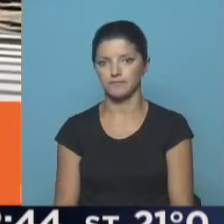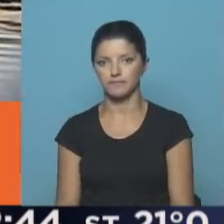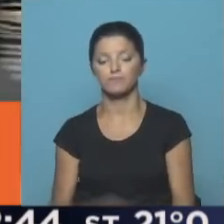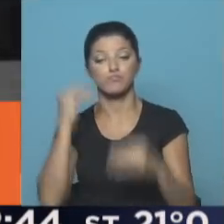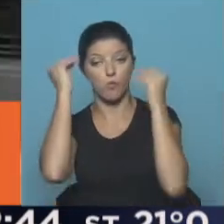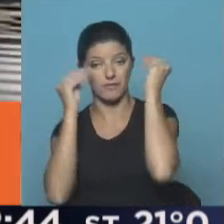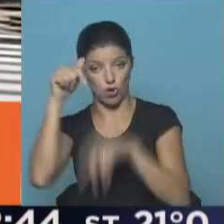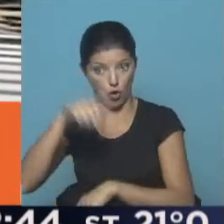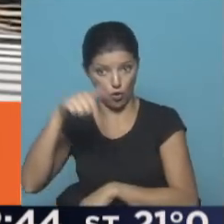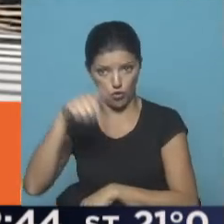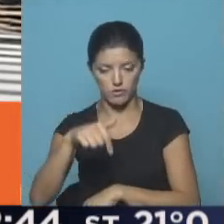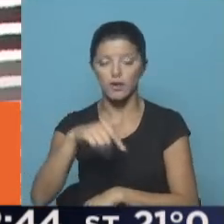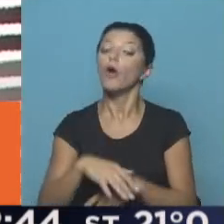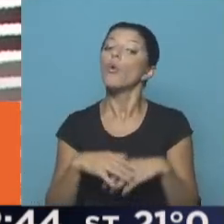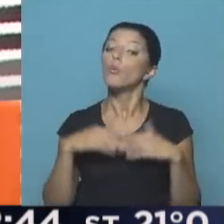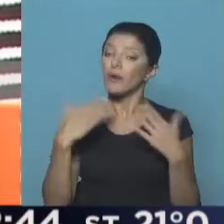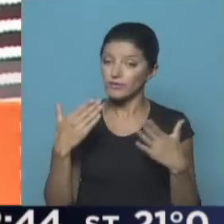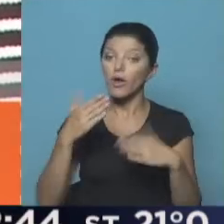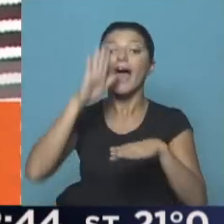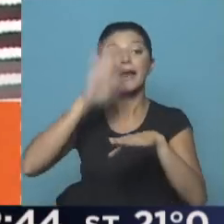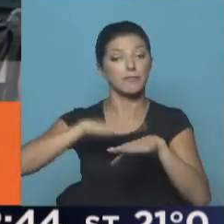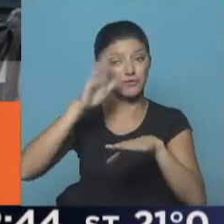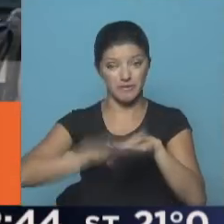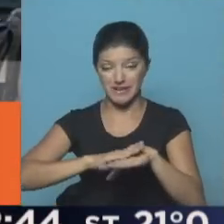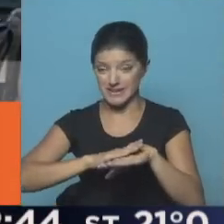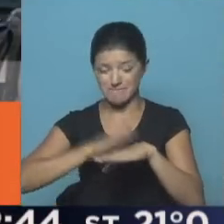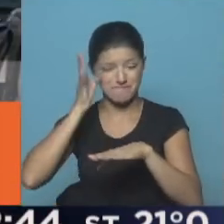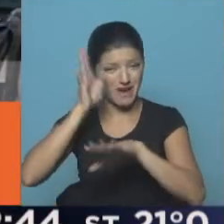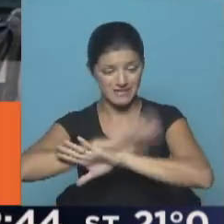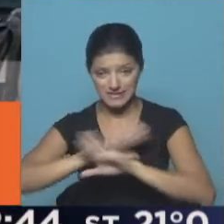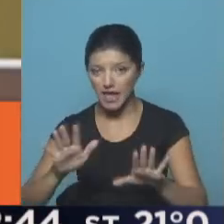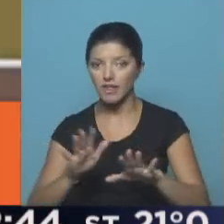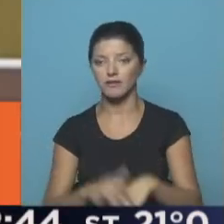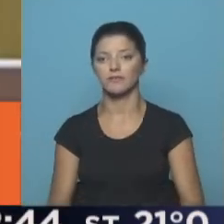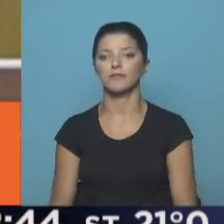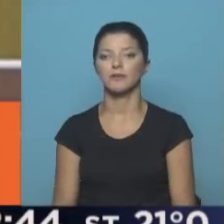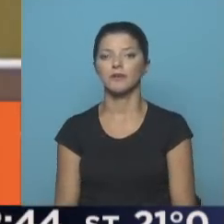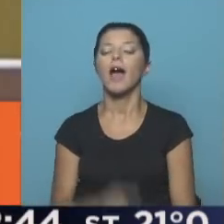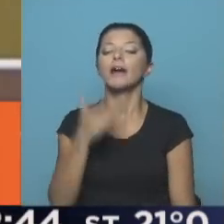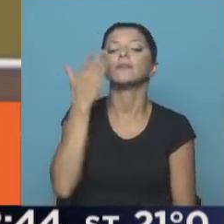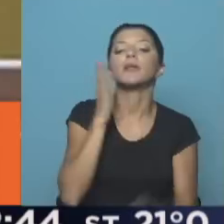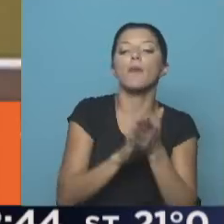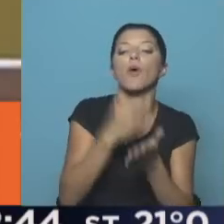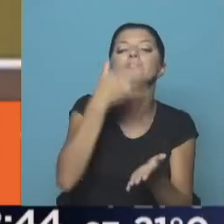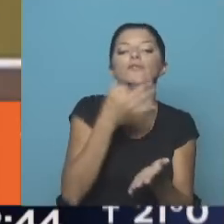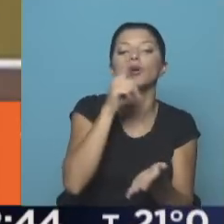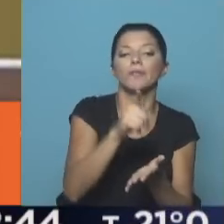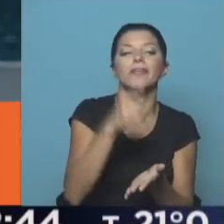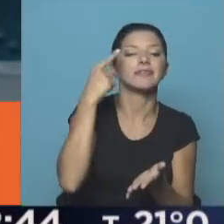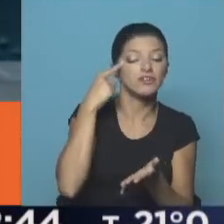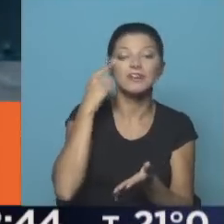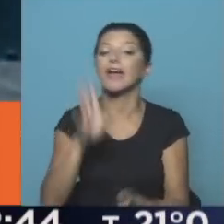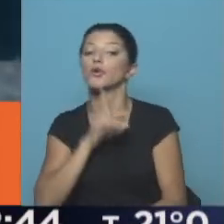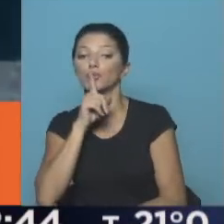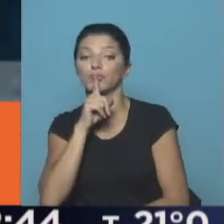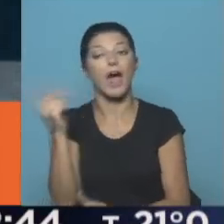el presente, ¿no? Por eso es tanta la responsabilidad que hay, y se explica un poco la posición de China y de Rusia pidiéndole cautela a las dos